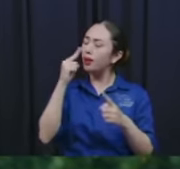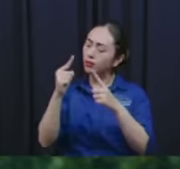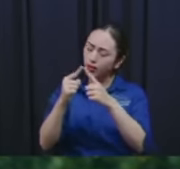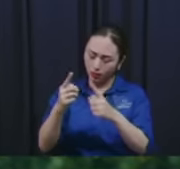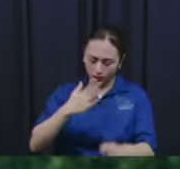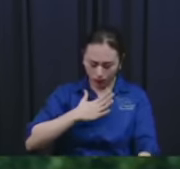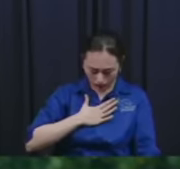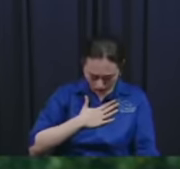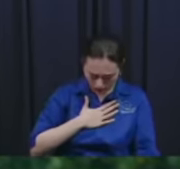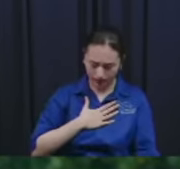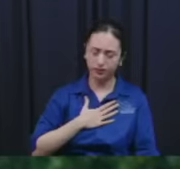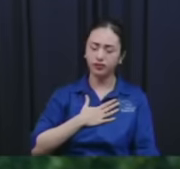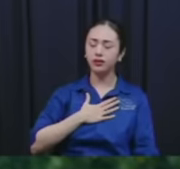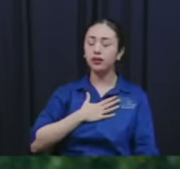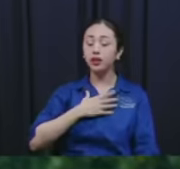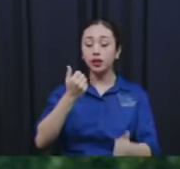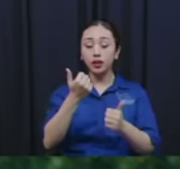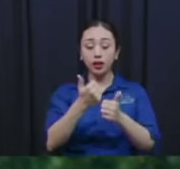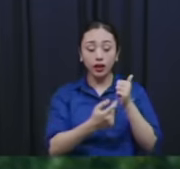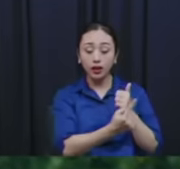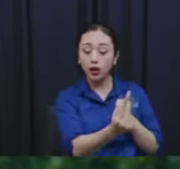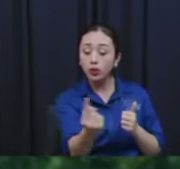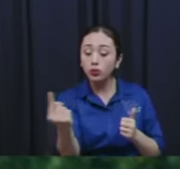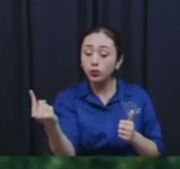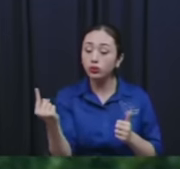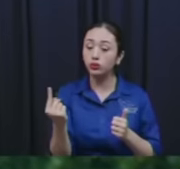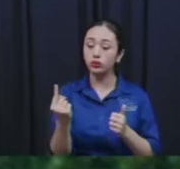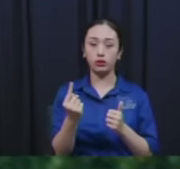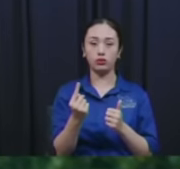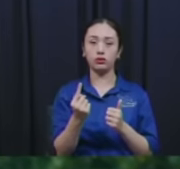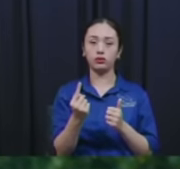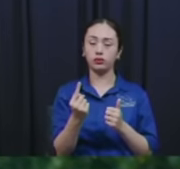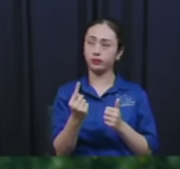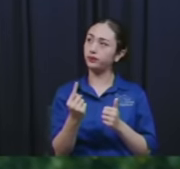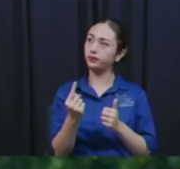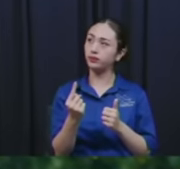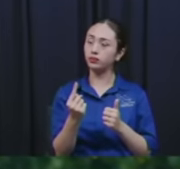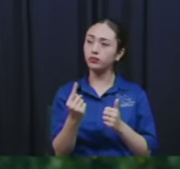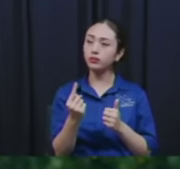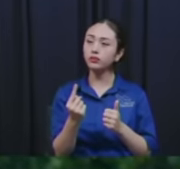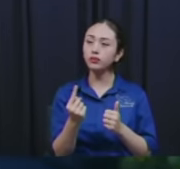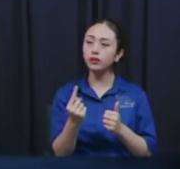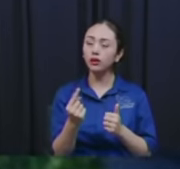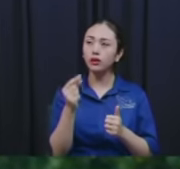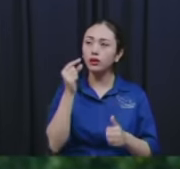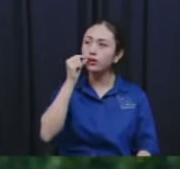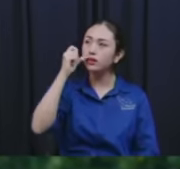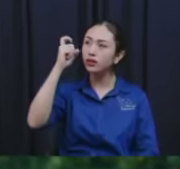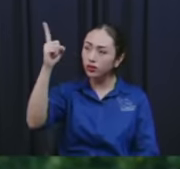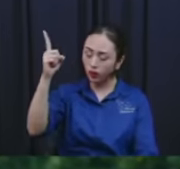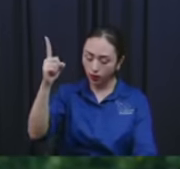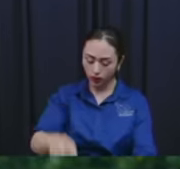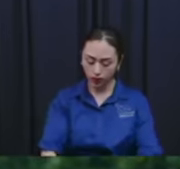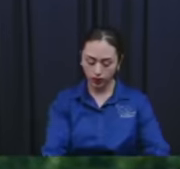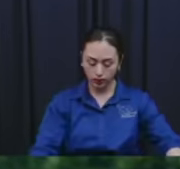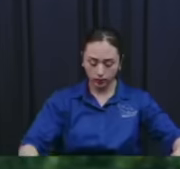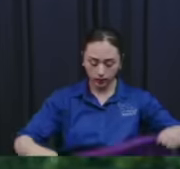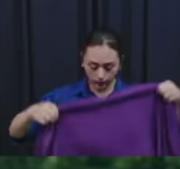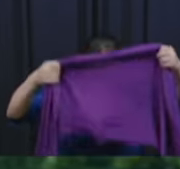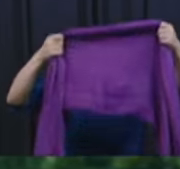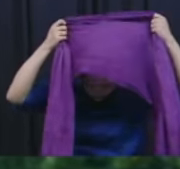mí mismo te ruego por cada uno de los que estamos acá y aquellos que están al alcance de mi voz señor que comprendamos la